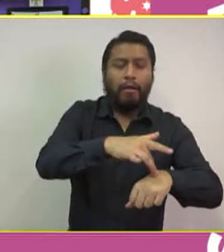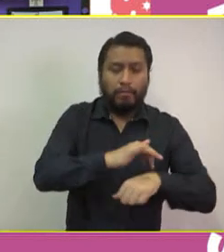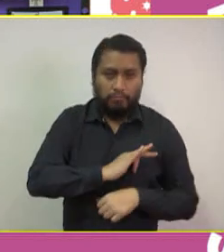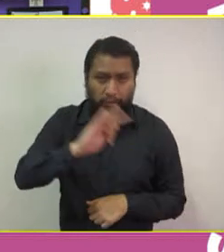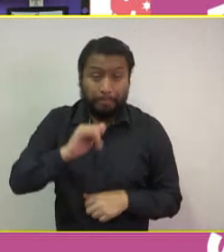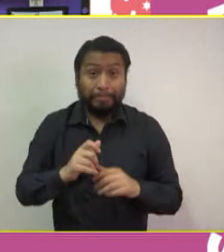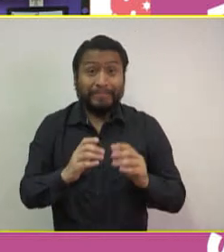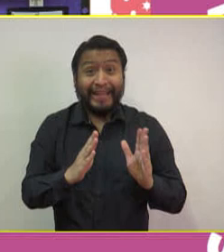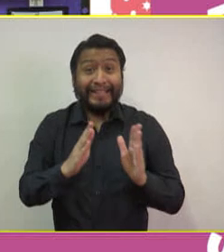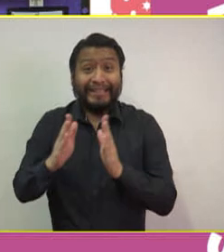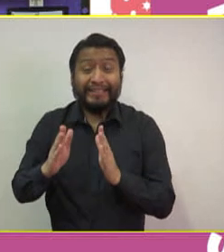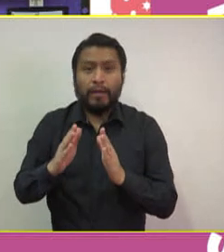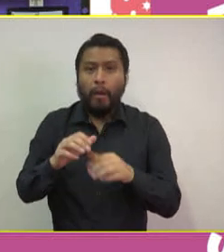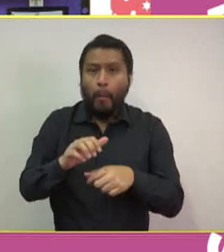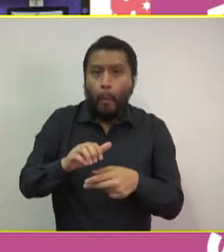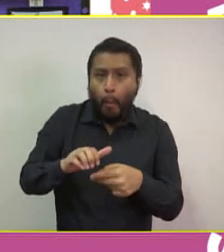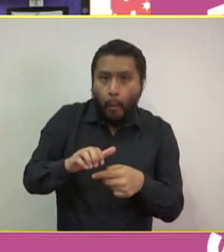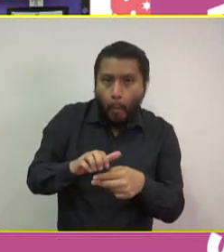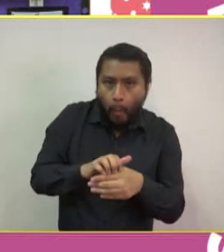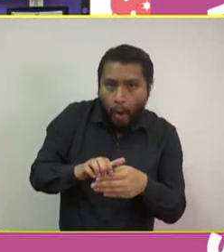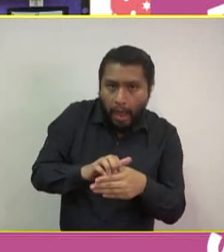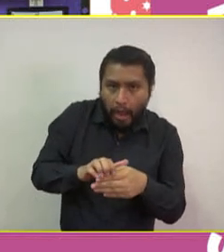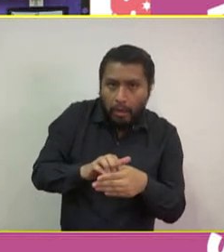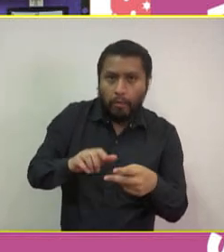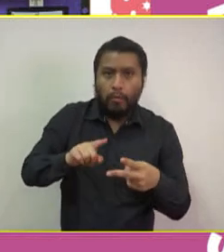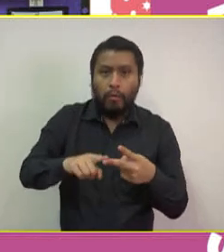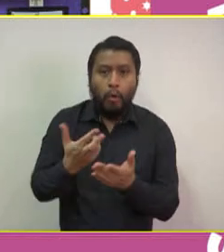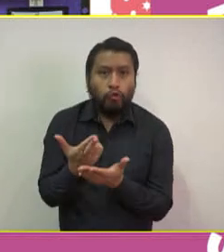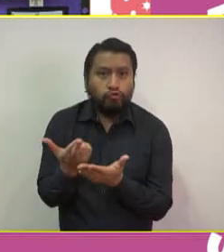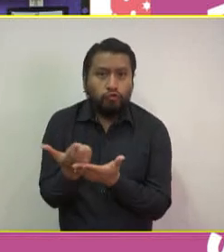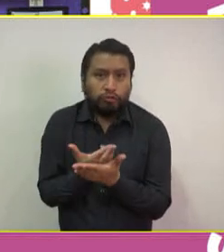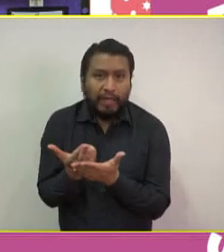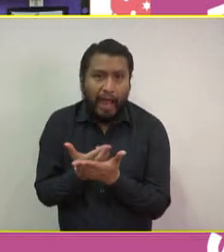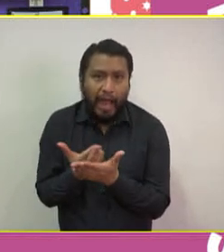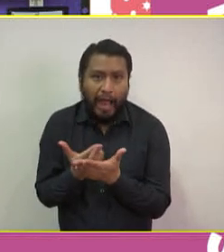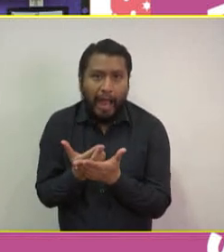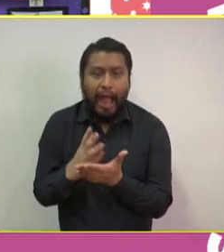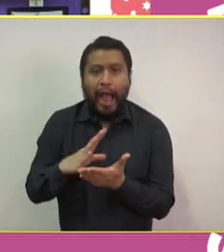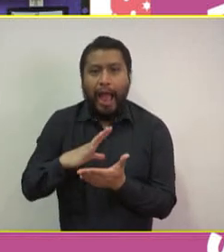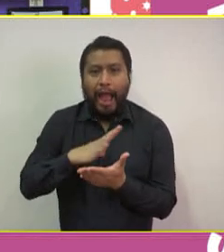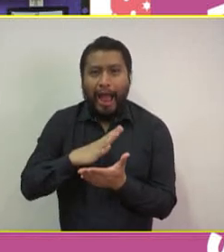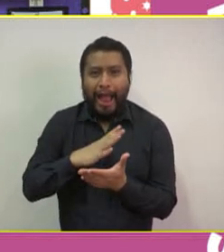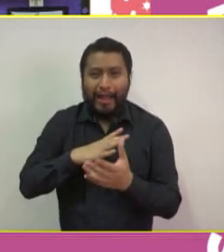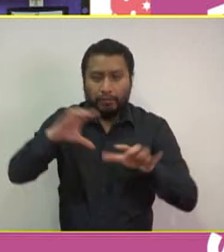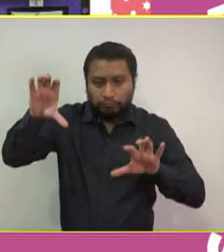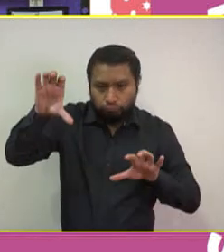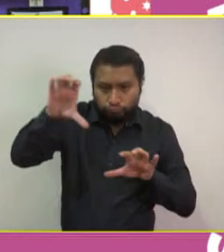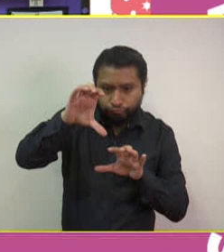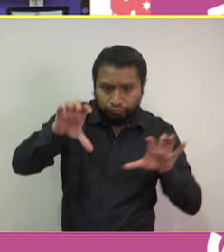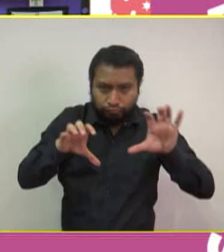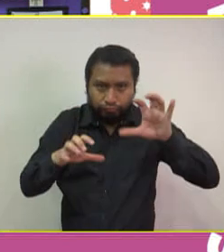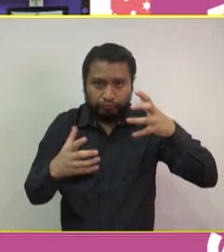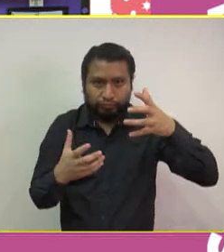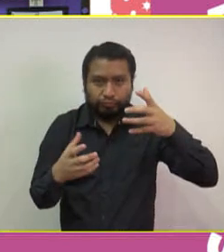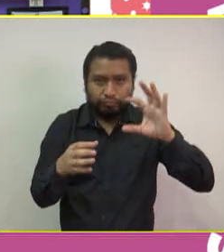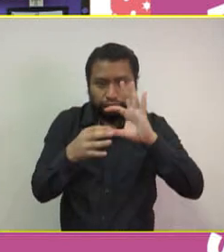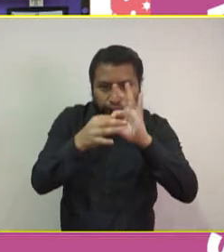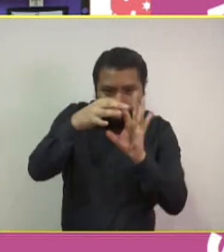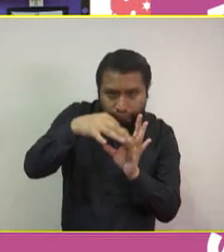en el rosa, se utilizan unos rompecabezas. Estos van en cada uno de los sectores, cada uno tiene